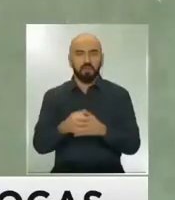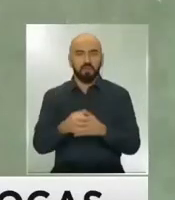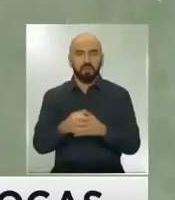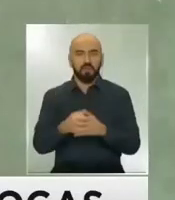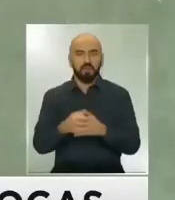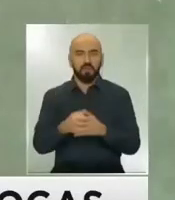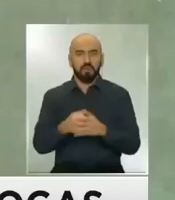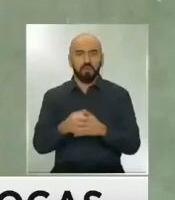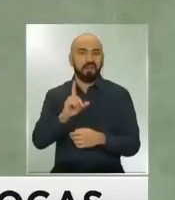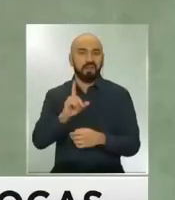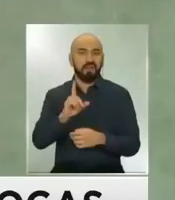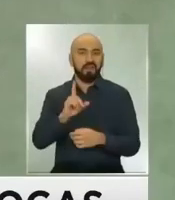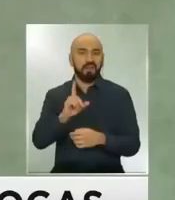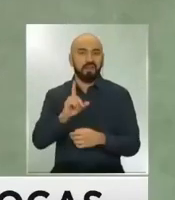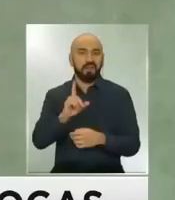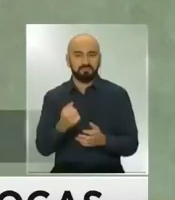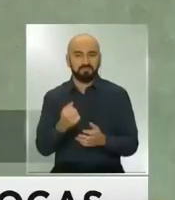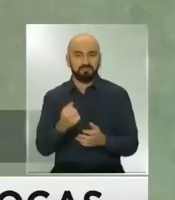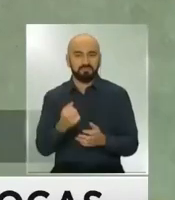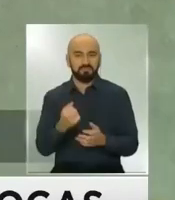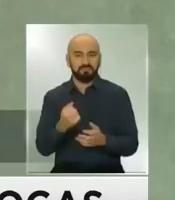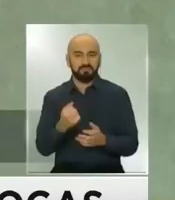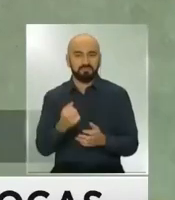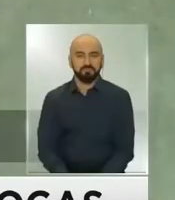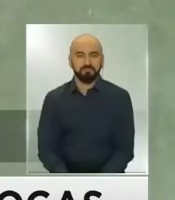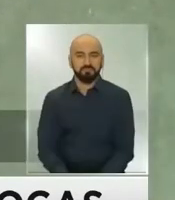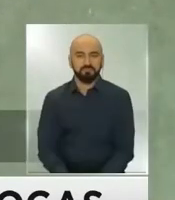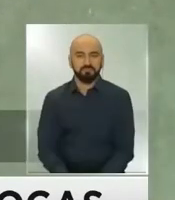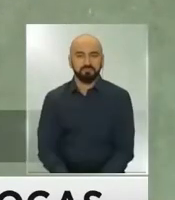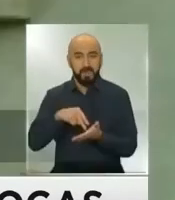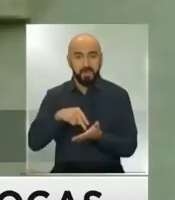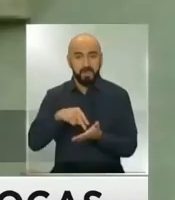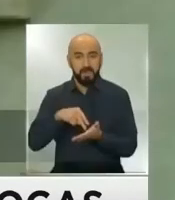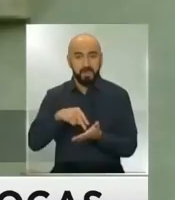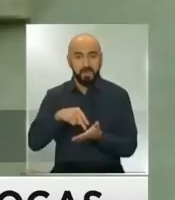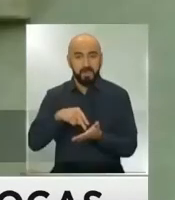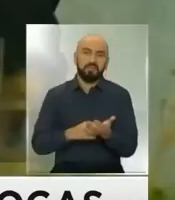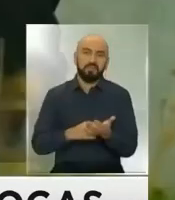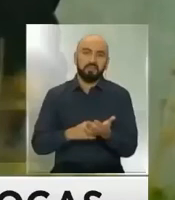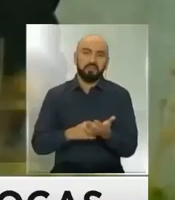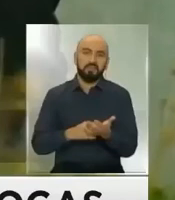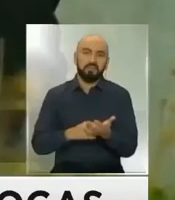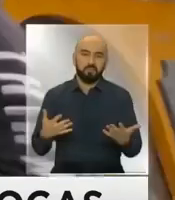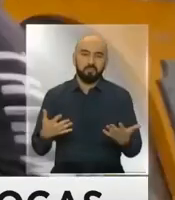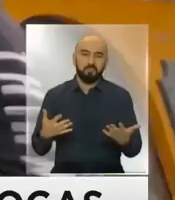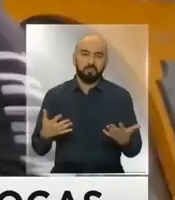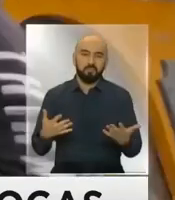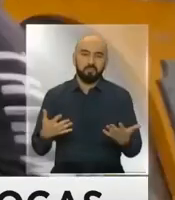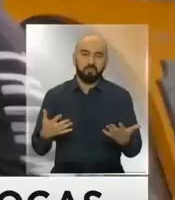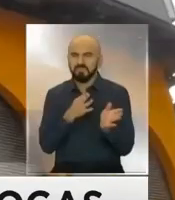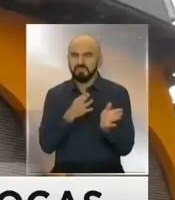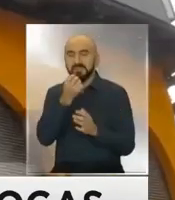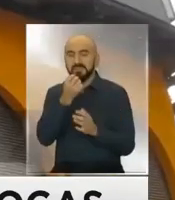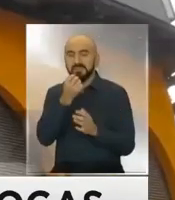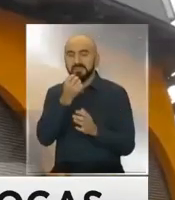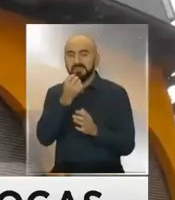¿Esperando mucho rato? Sí. La verdad es que sí. ¿Tú eres, no? La empresita me gusta a mí. ¿Ya? ¿Qué?